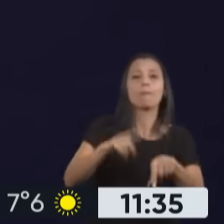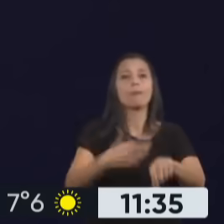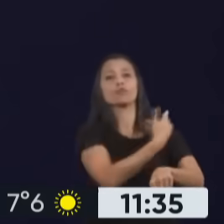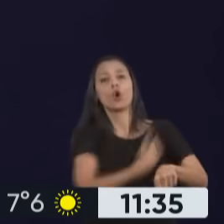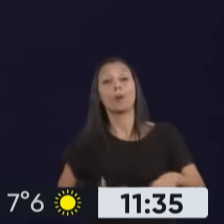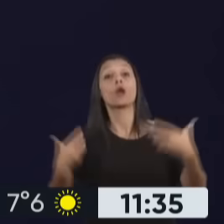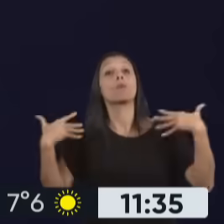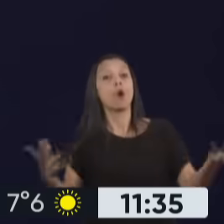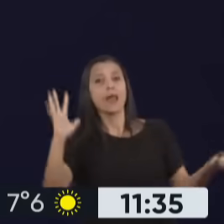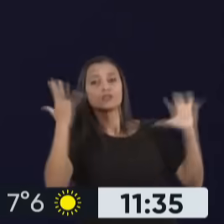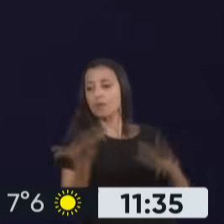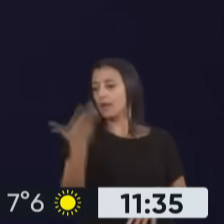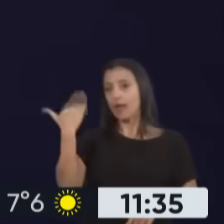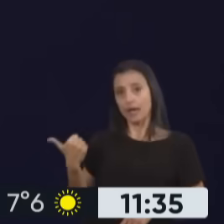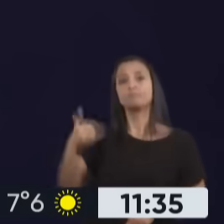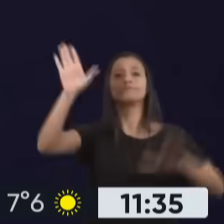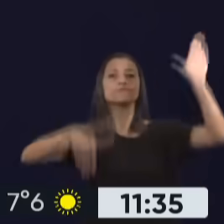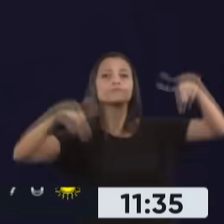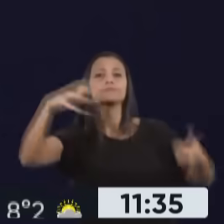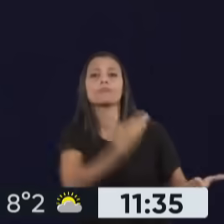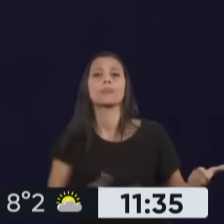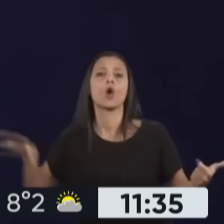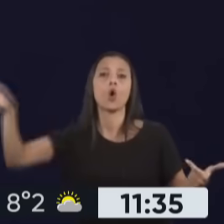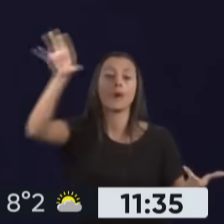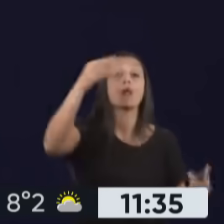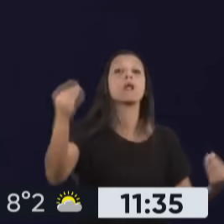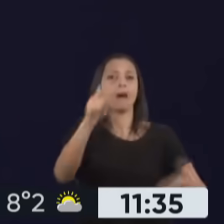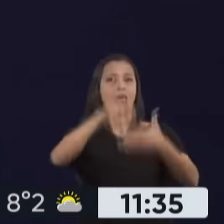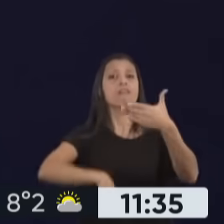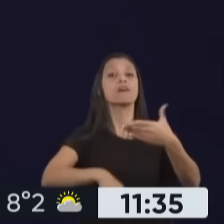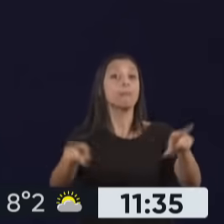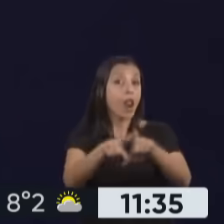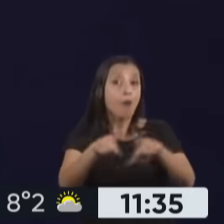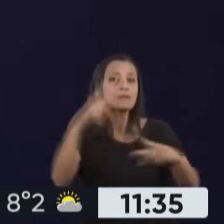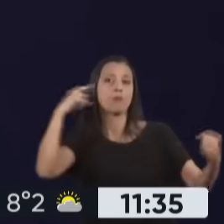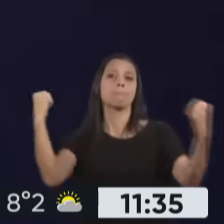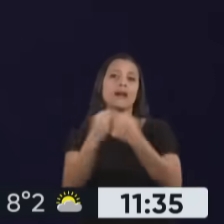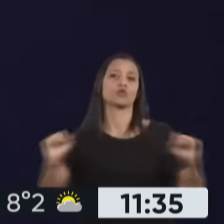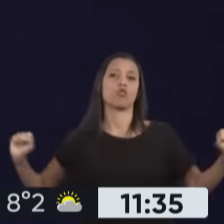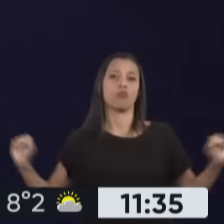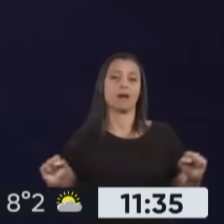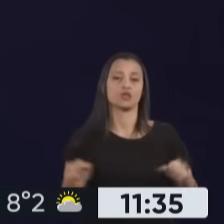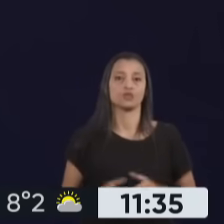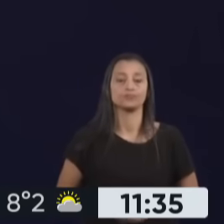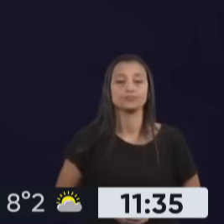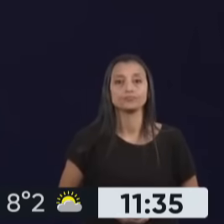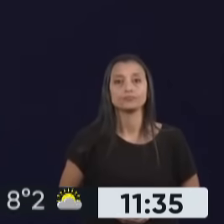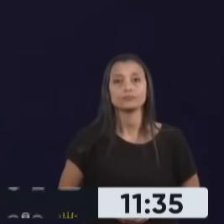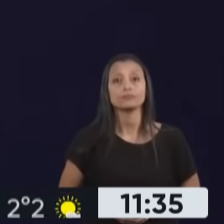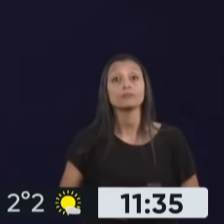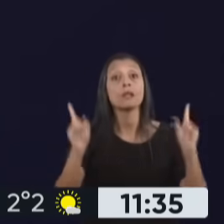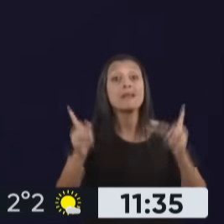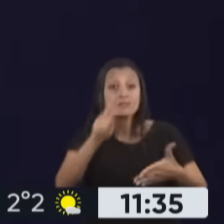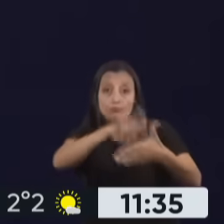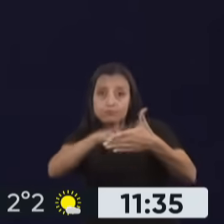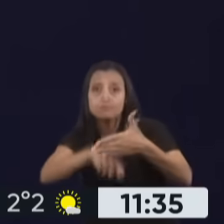el año pasado el presidente Milei convocó a los gobernadores para firmar precisamente el Pacto de Mayo. El contenido del